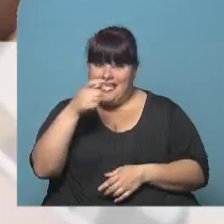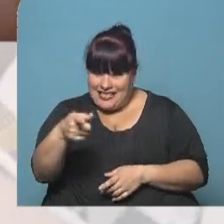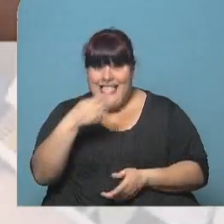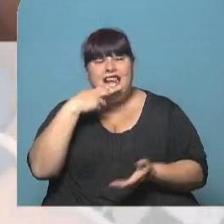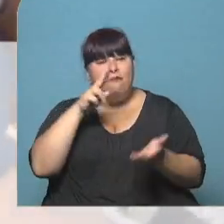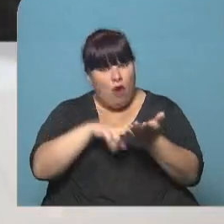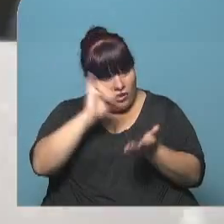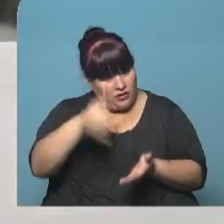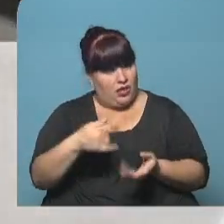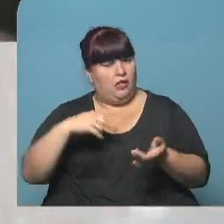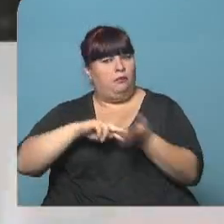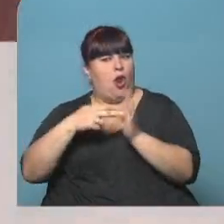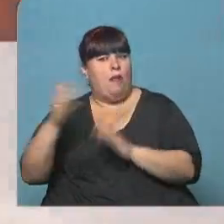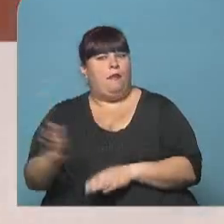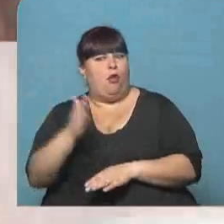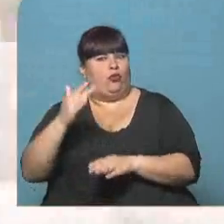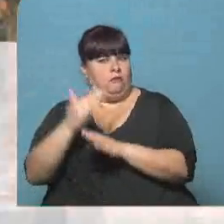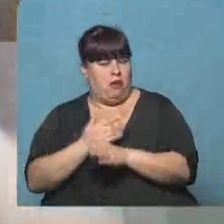Alertan que impactaría en la actividad.